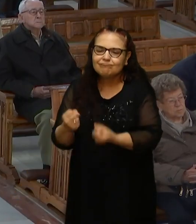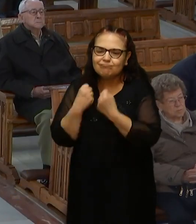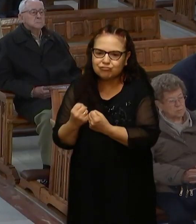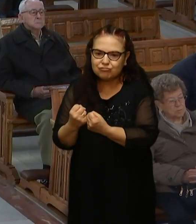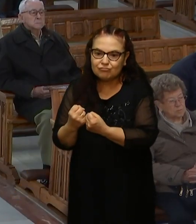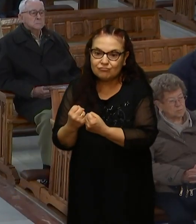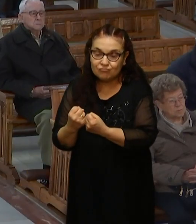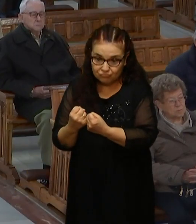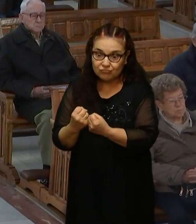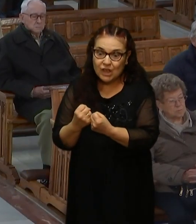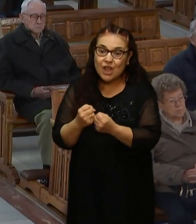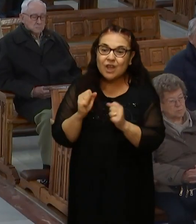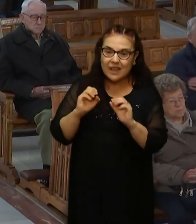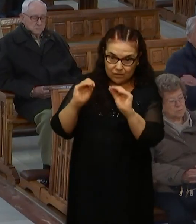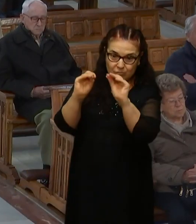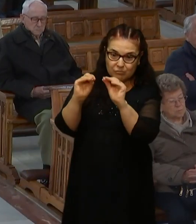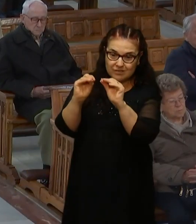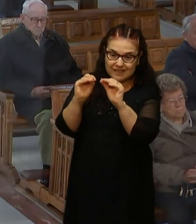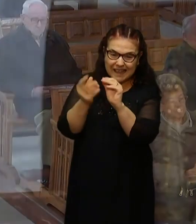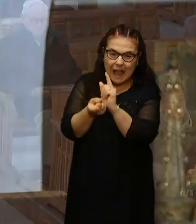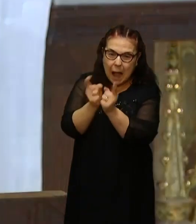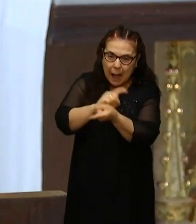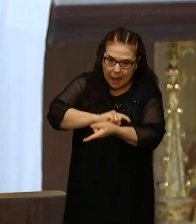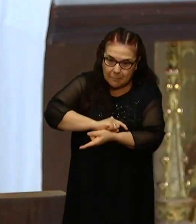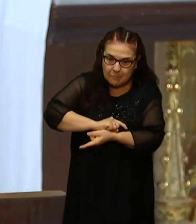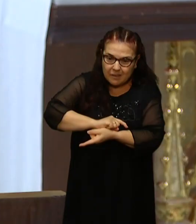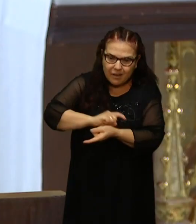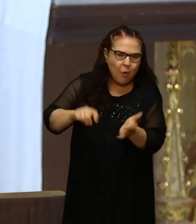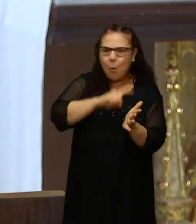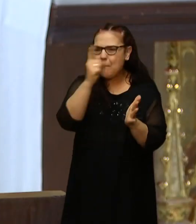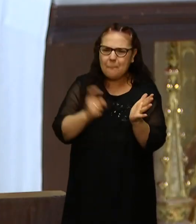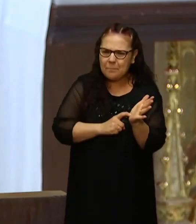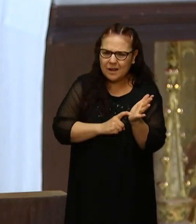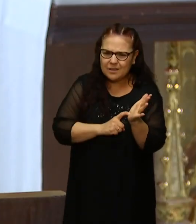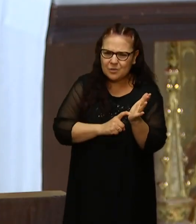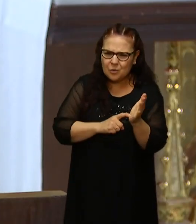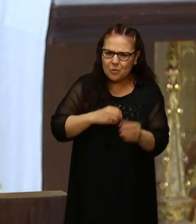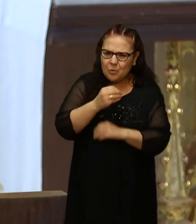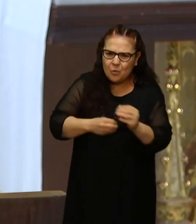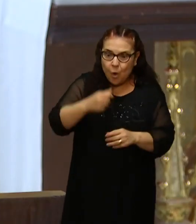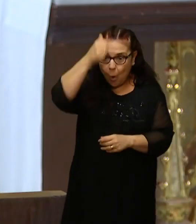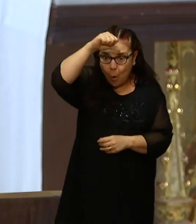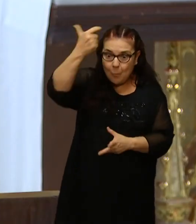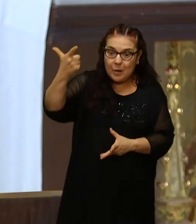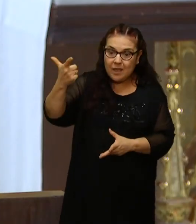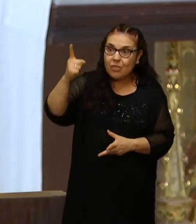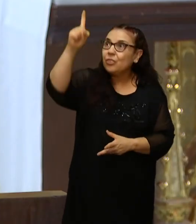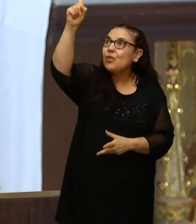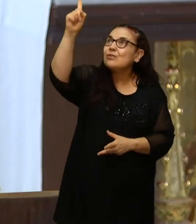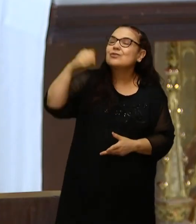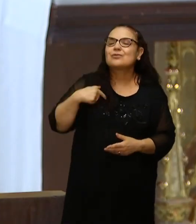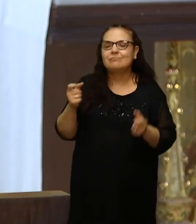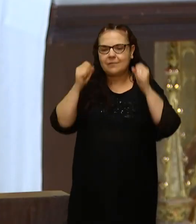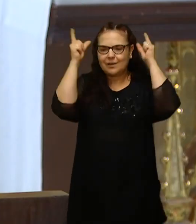rango divino, se hace hombre hasta la muerte y Dios lo resucita, Dios